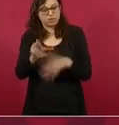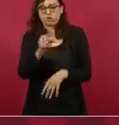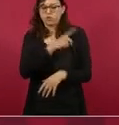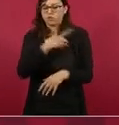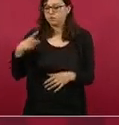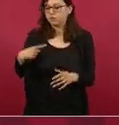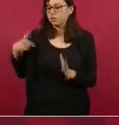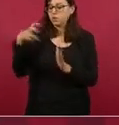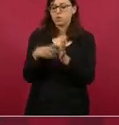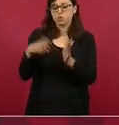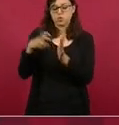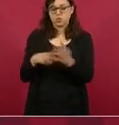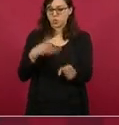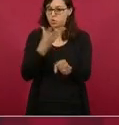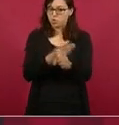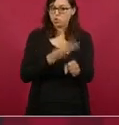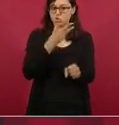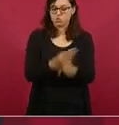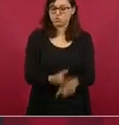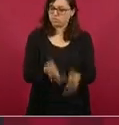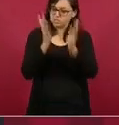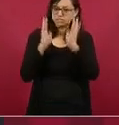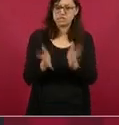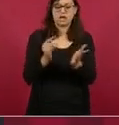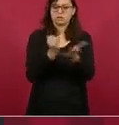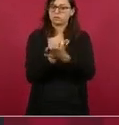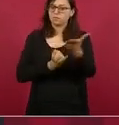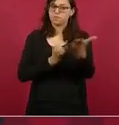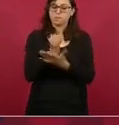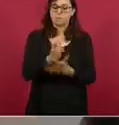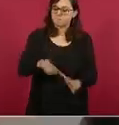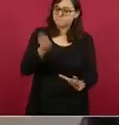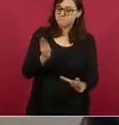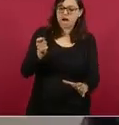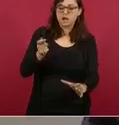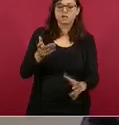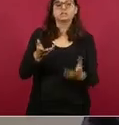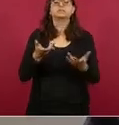fue muy, muy bueno y